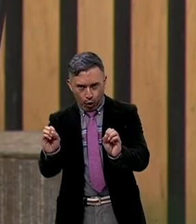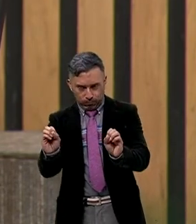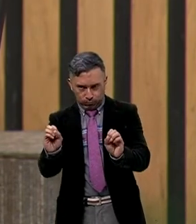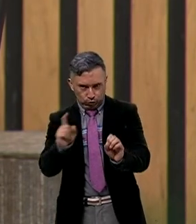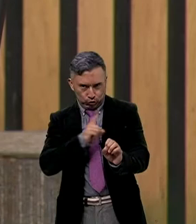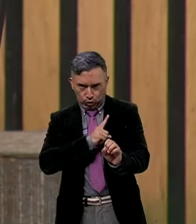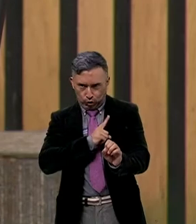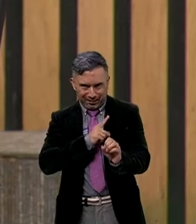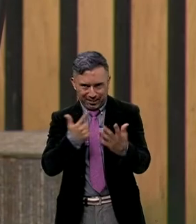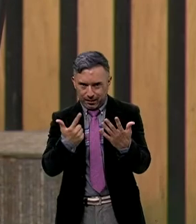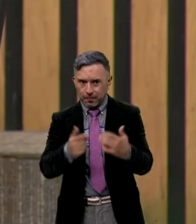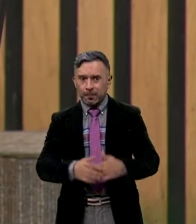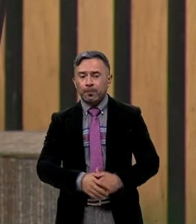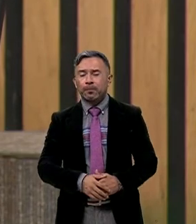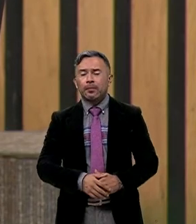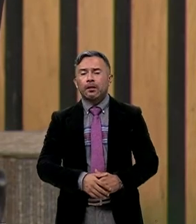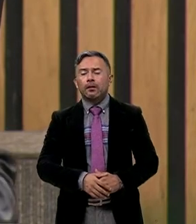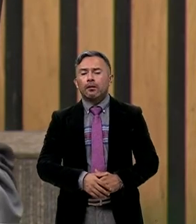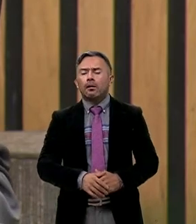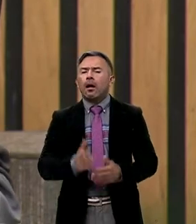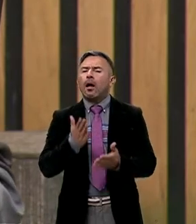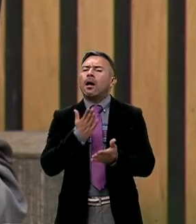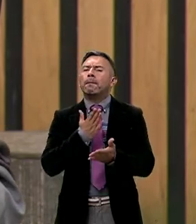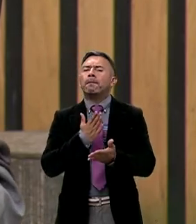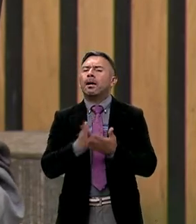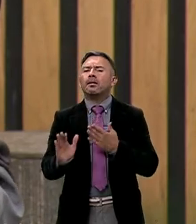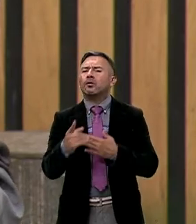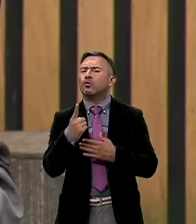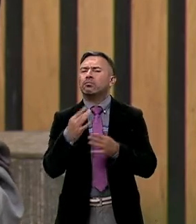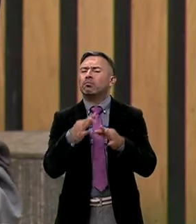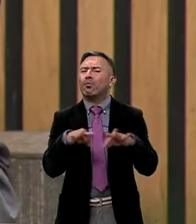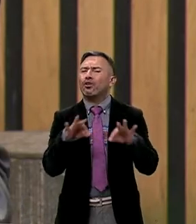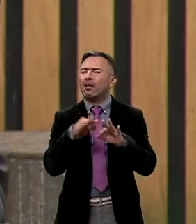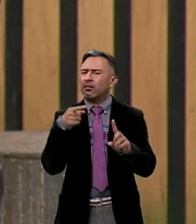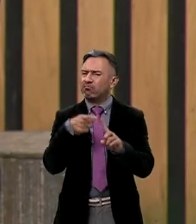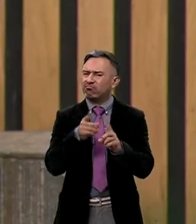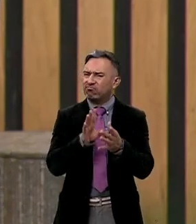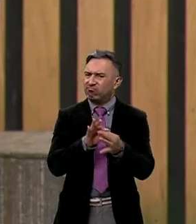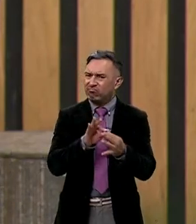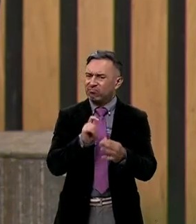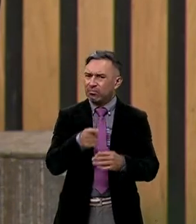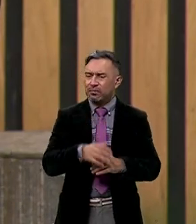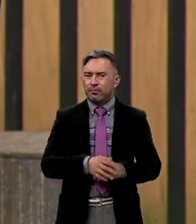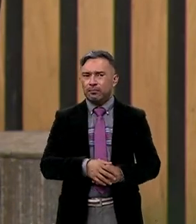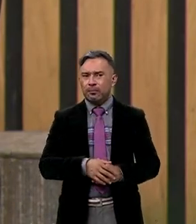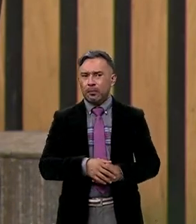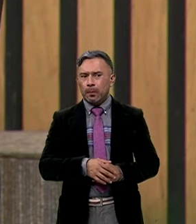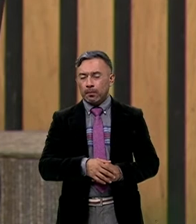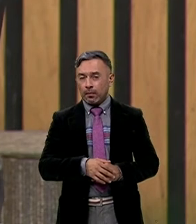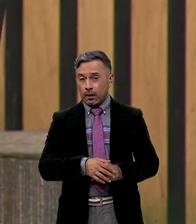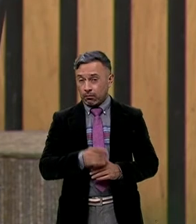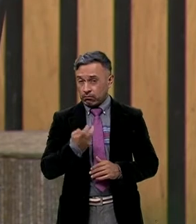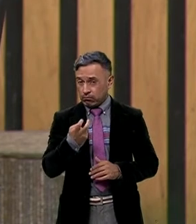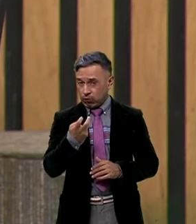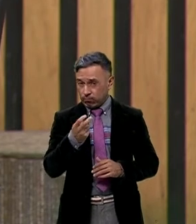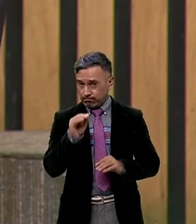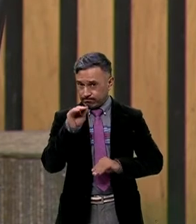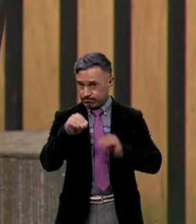destacar que en este ejercicio hubo una observación